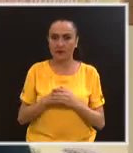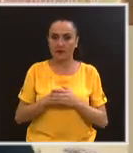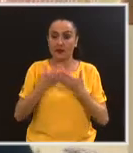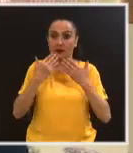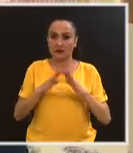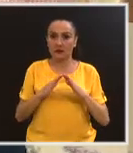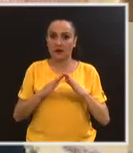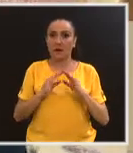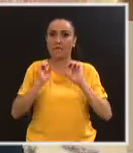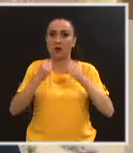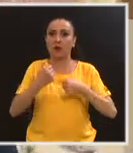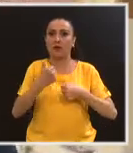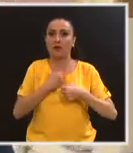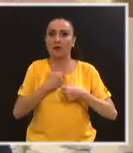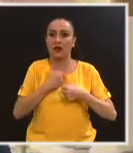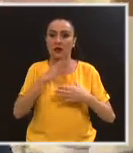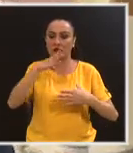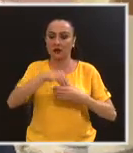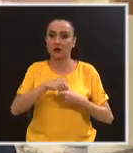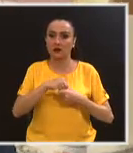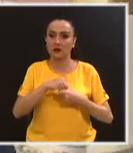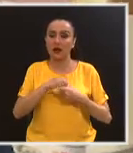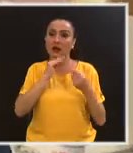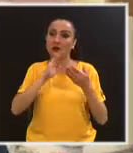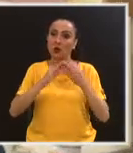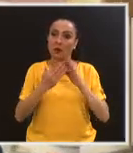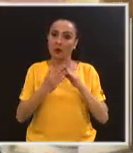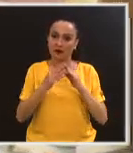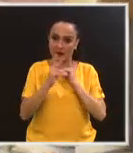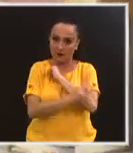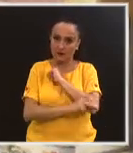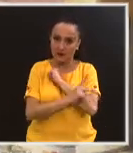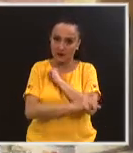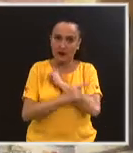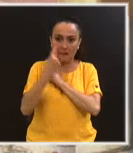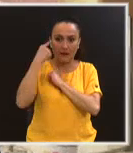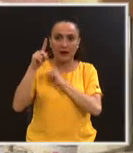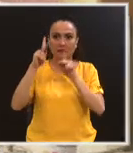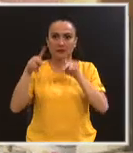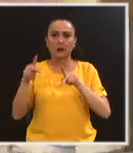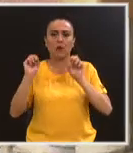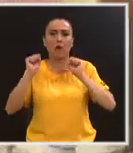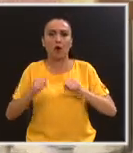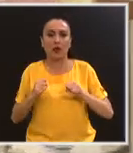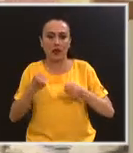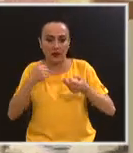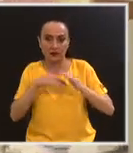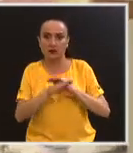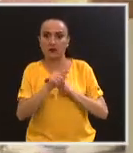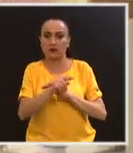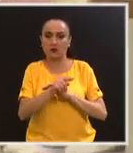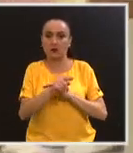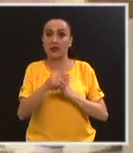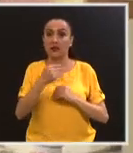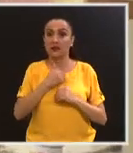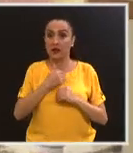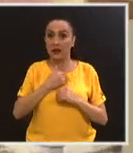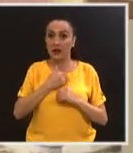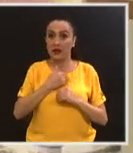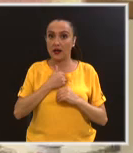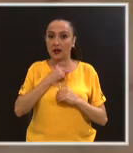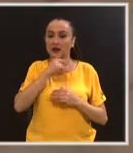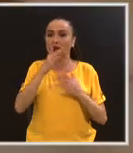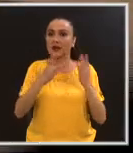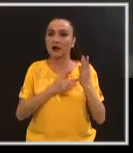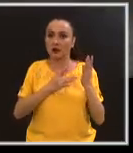cuales podamos tener intervenciones en las comunidades del país para que la población pueda acceder a tener acceso a la